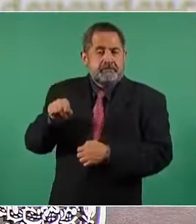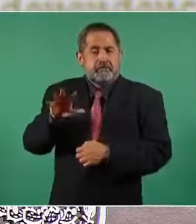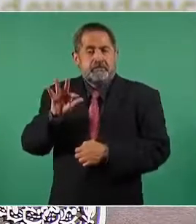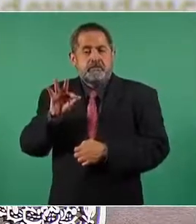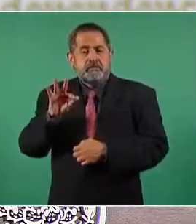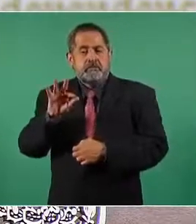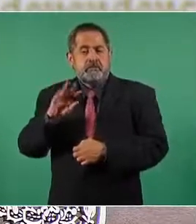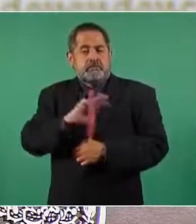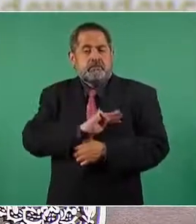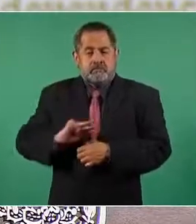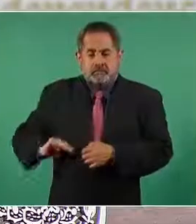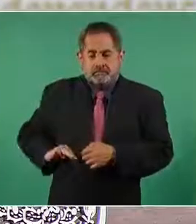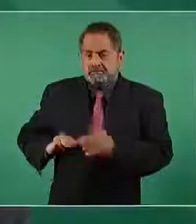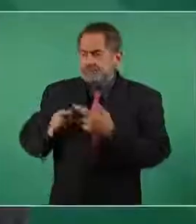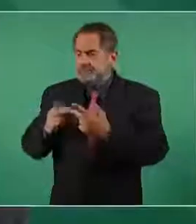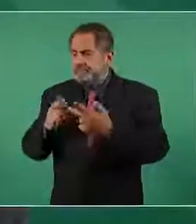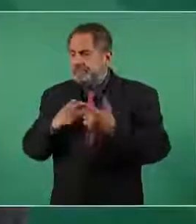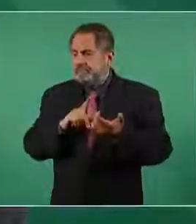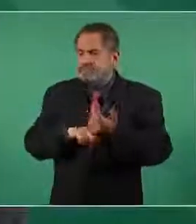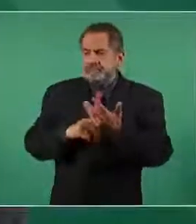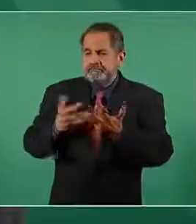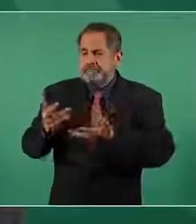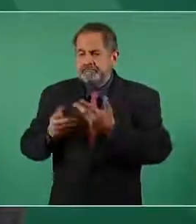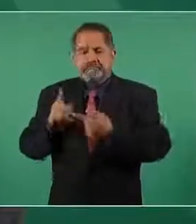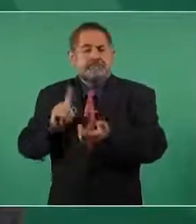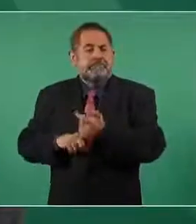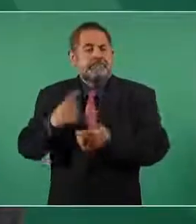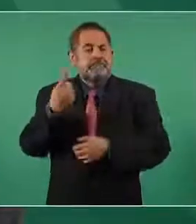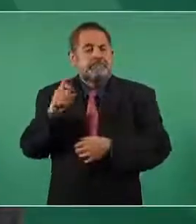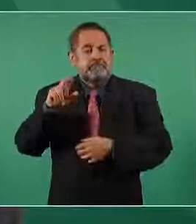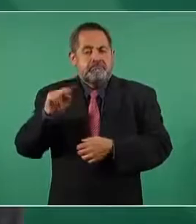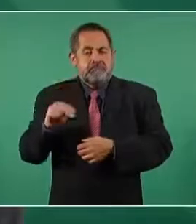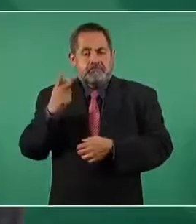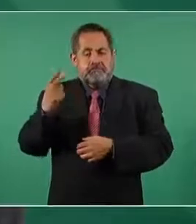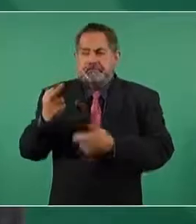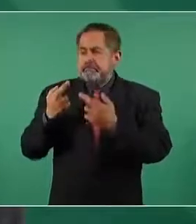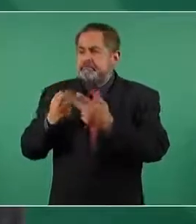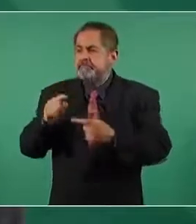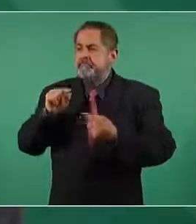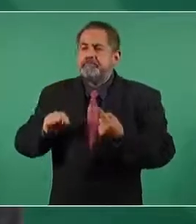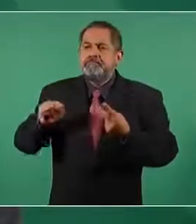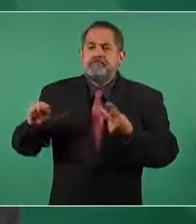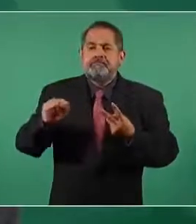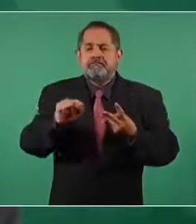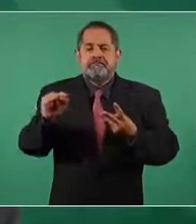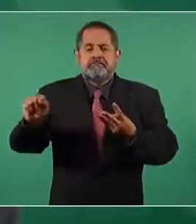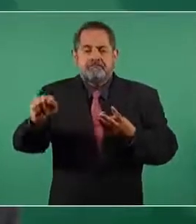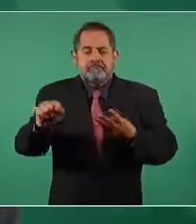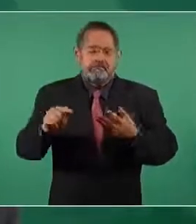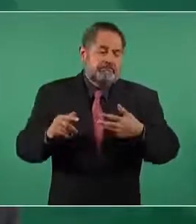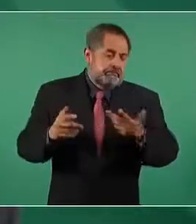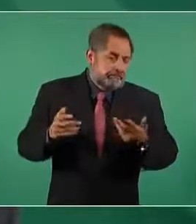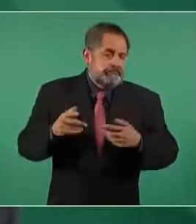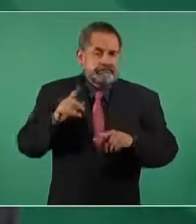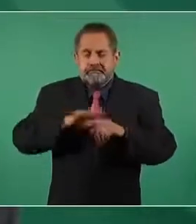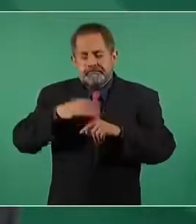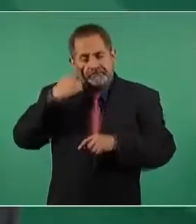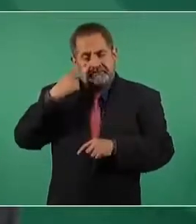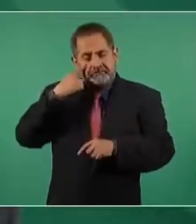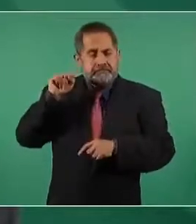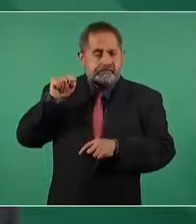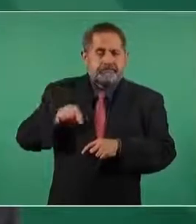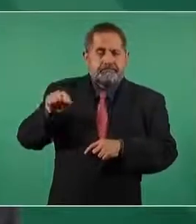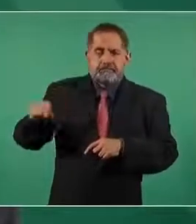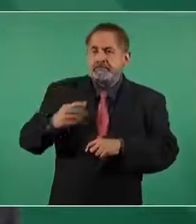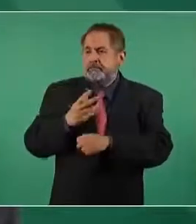40 municipios afectados con un total de 182 daños, donde destacan principalmente las